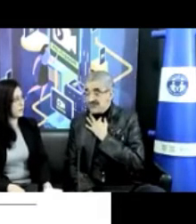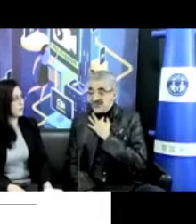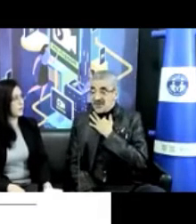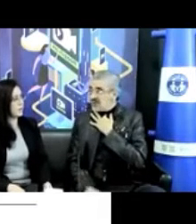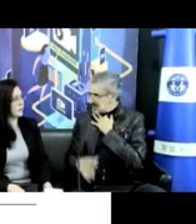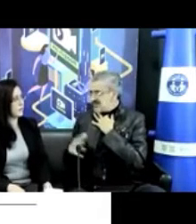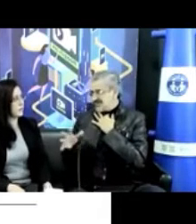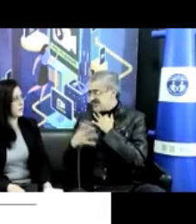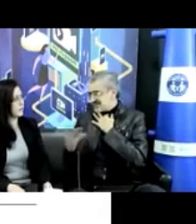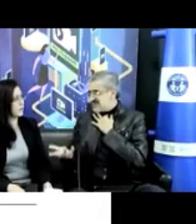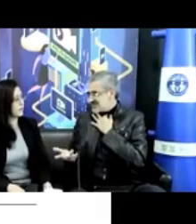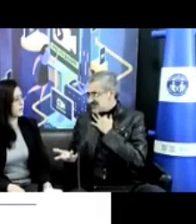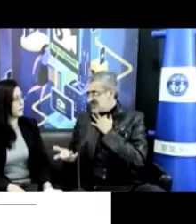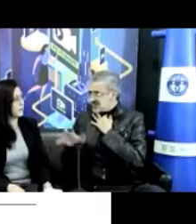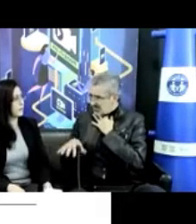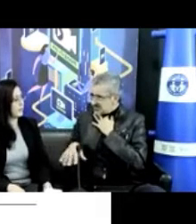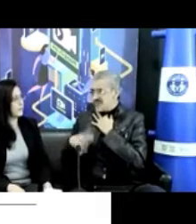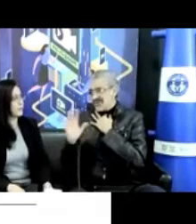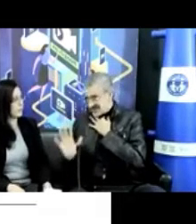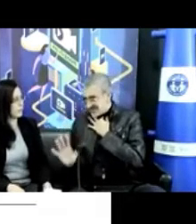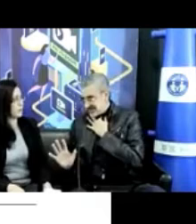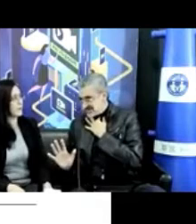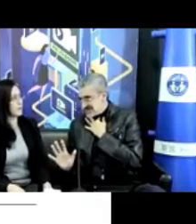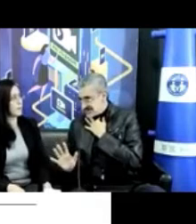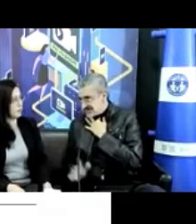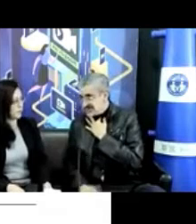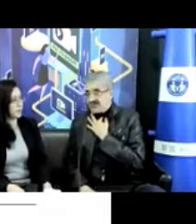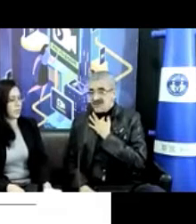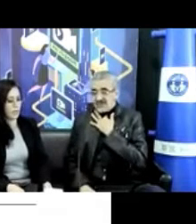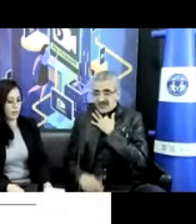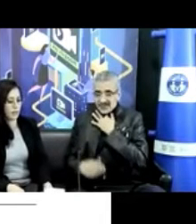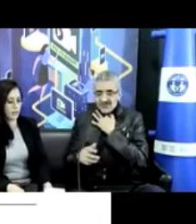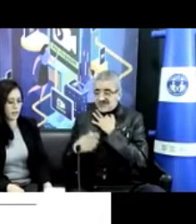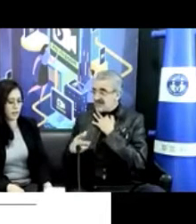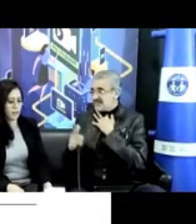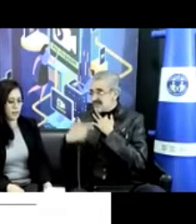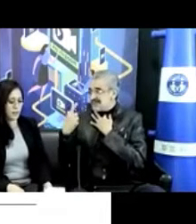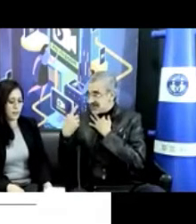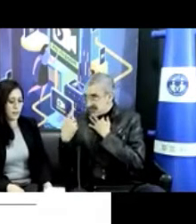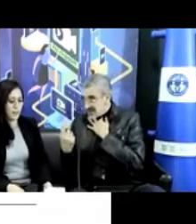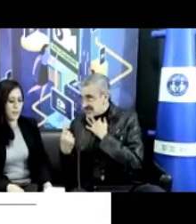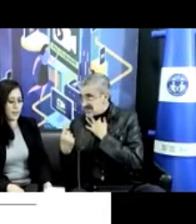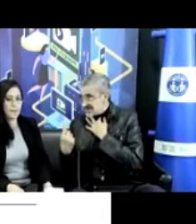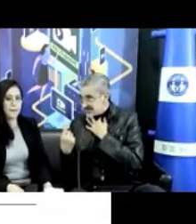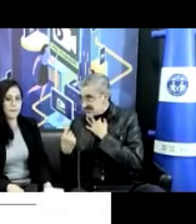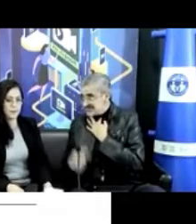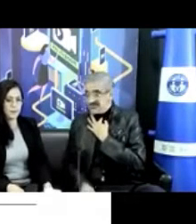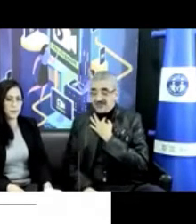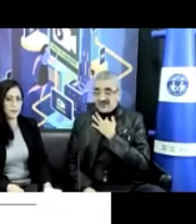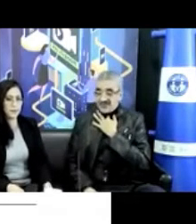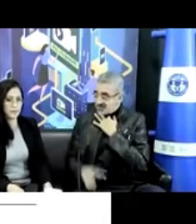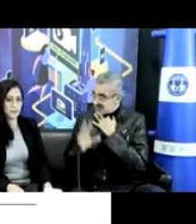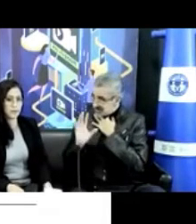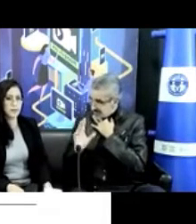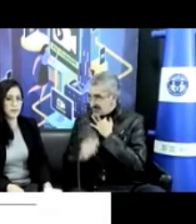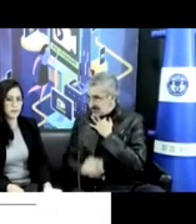minutos, Ujú. aunque también puede ser flexible, 2 o hasta 3 máximo. Sí. Pero generalmente está pensada para una sola sesión